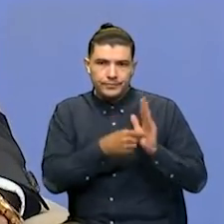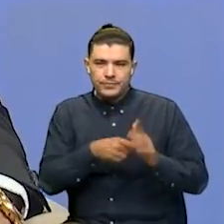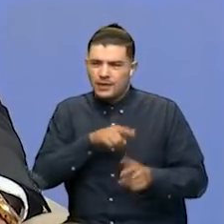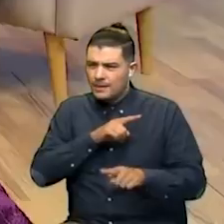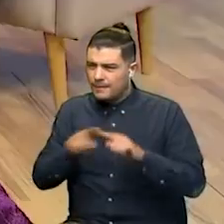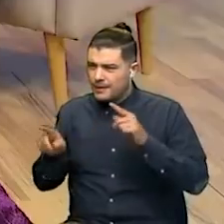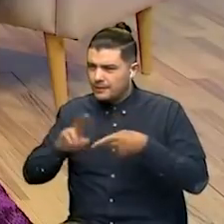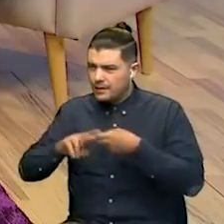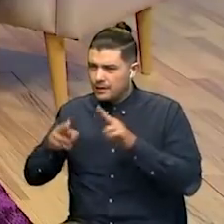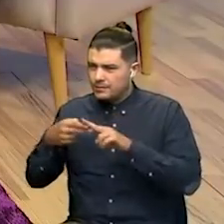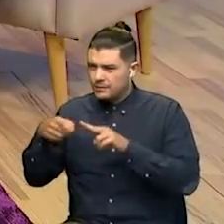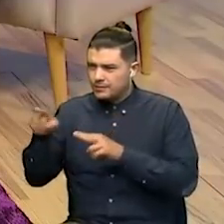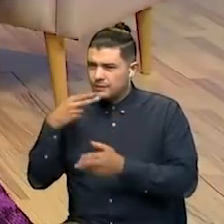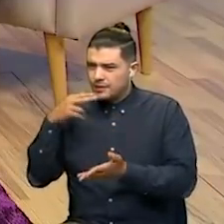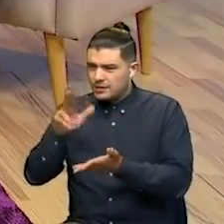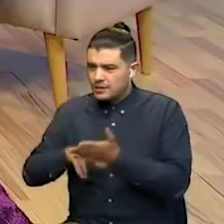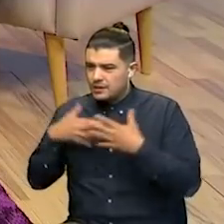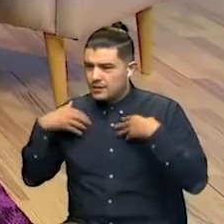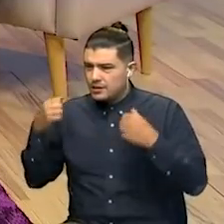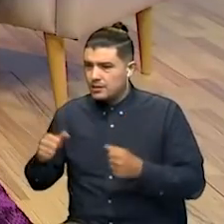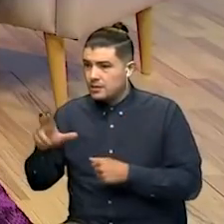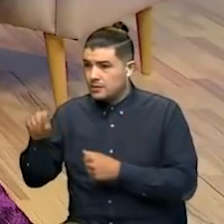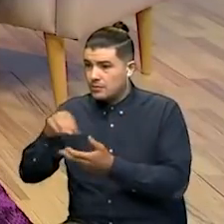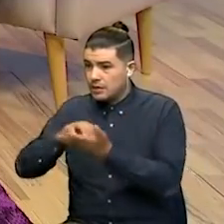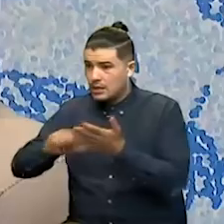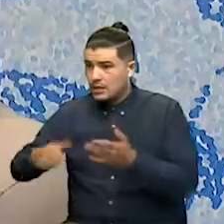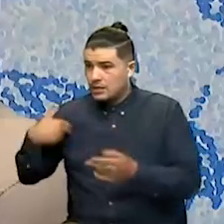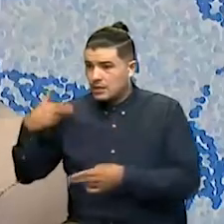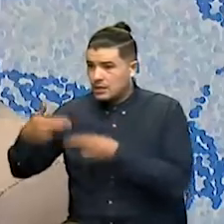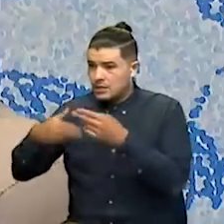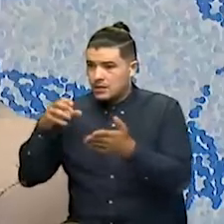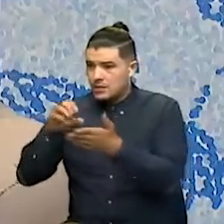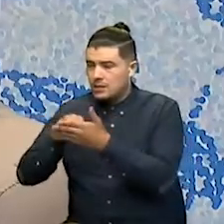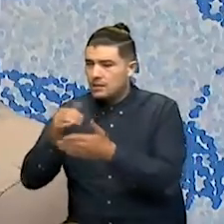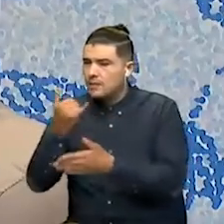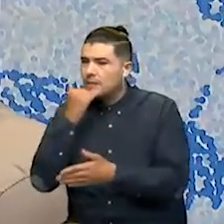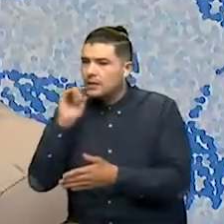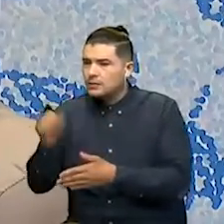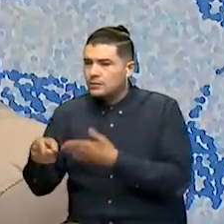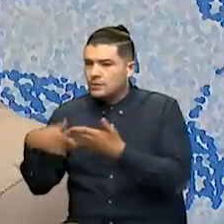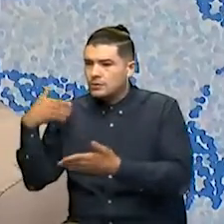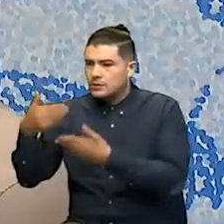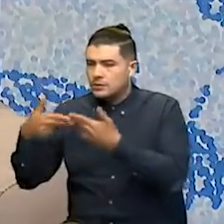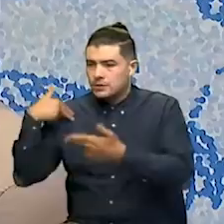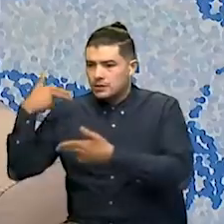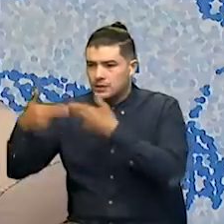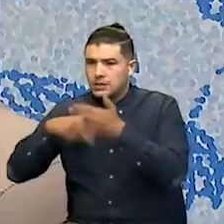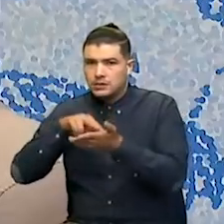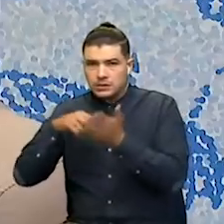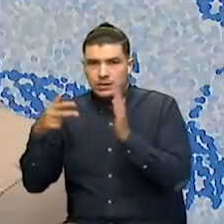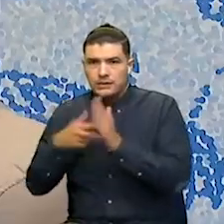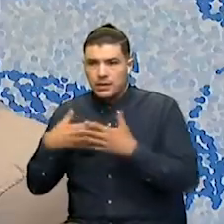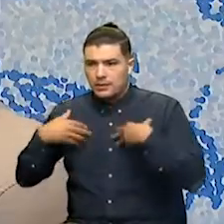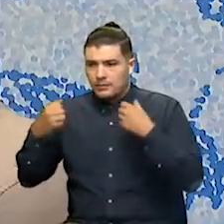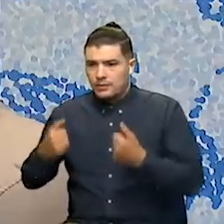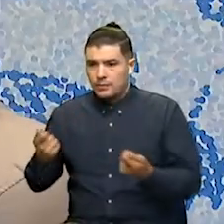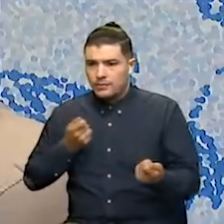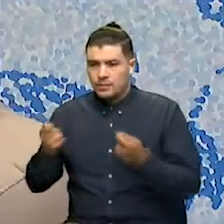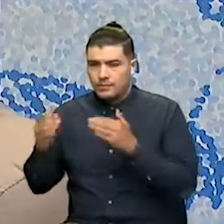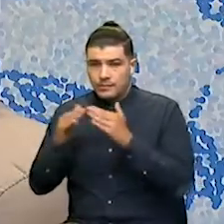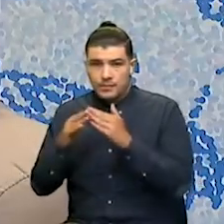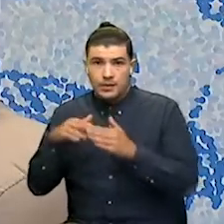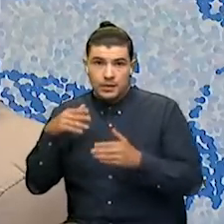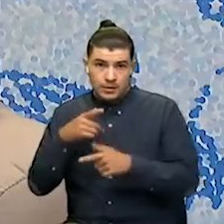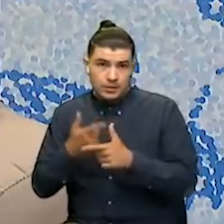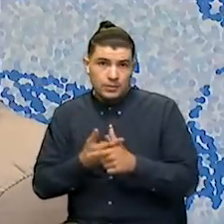respecto del título que tú decías, sí, que si no se le quita el título de herencia, lo que ocurre es que el proceso sucesorio es una manera de adquirir el dominio. Uh-huh. Entonces, en